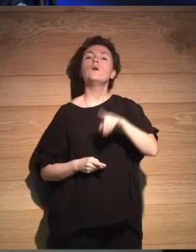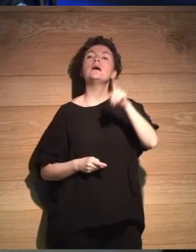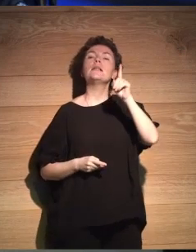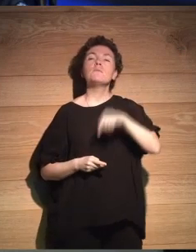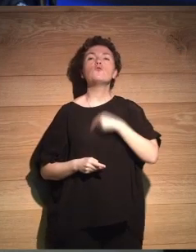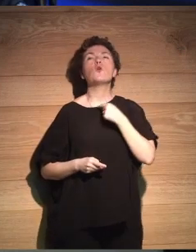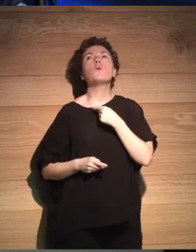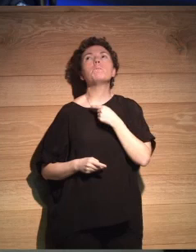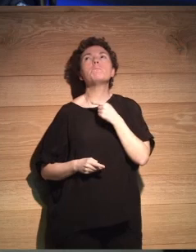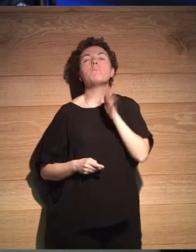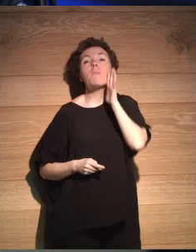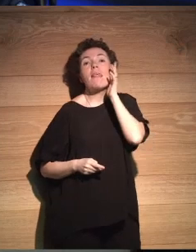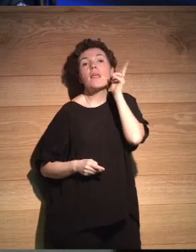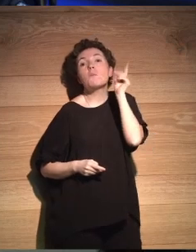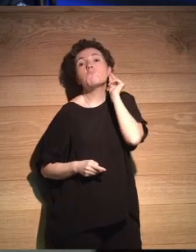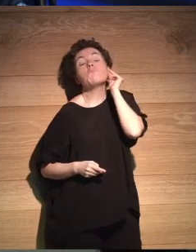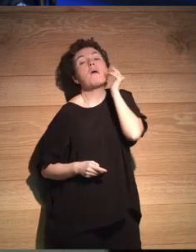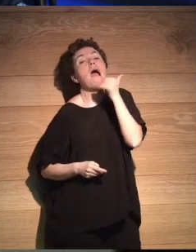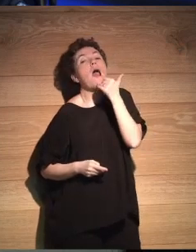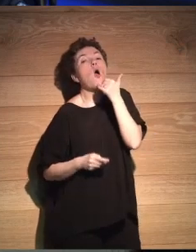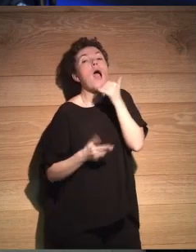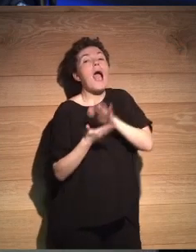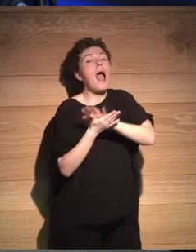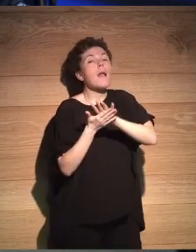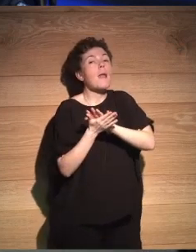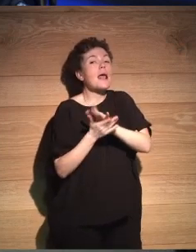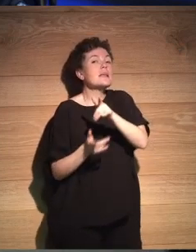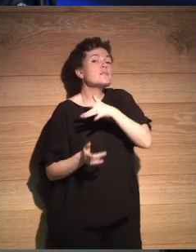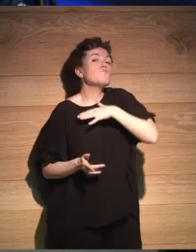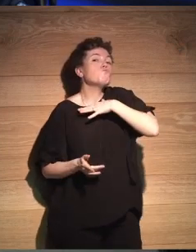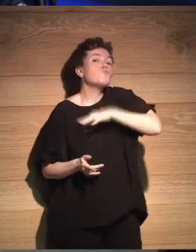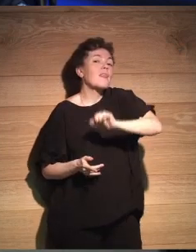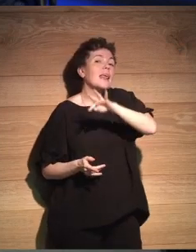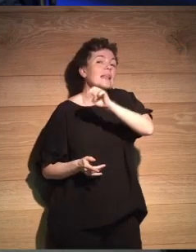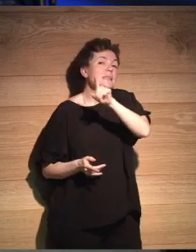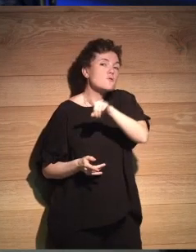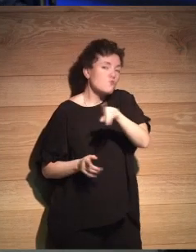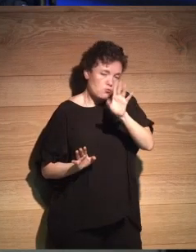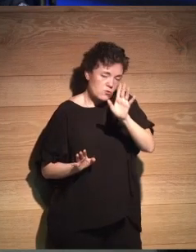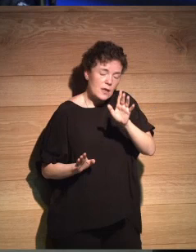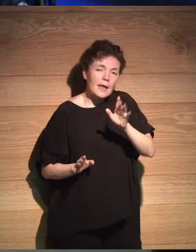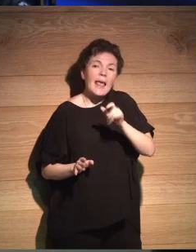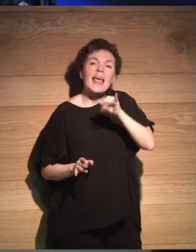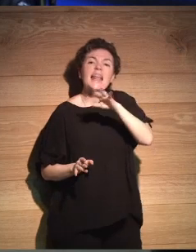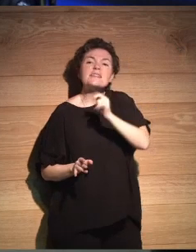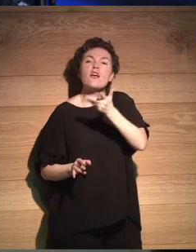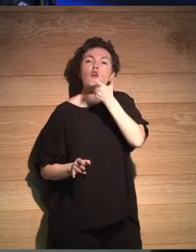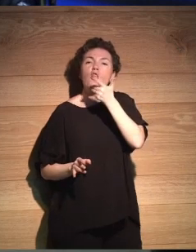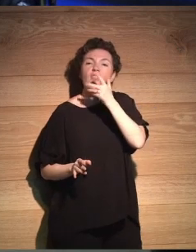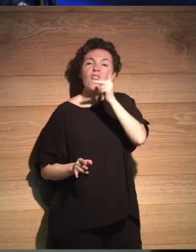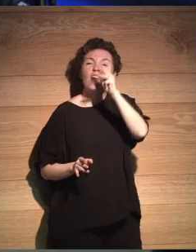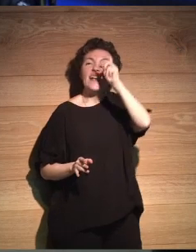Incluso creo haber oído alguna vez hablar de la posibilidad de que Ilsa hubiera conocido a Kim